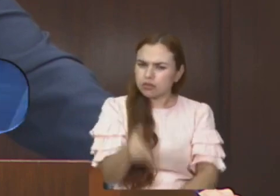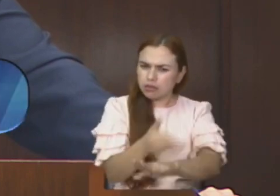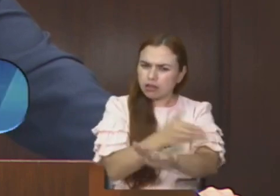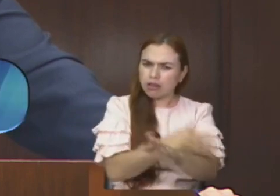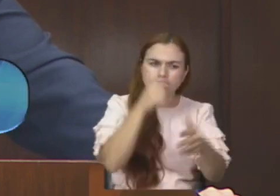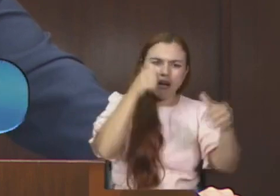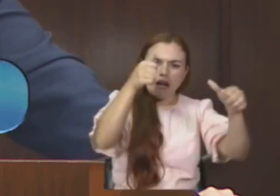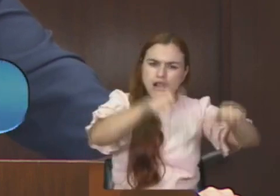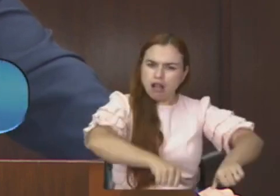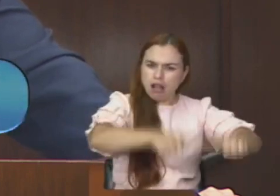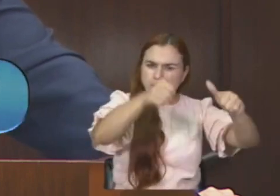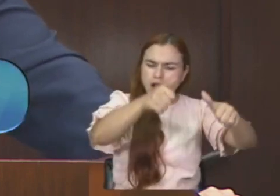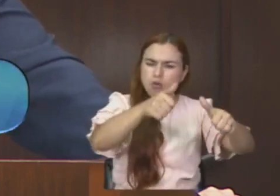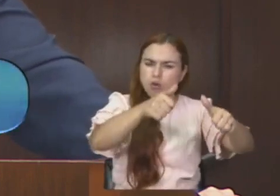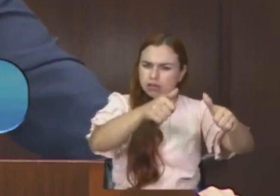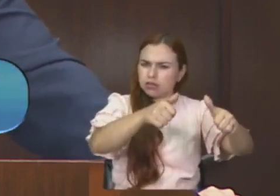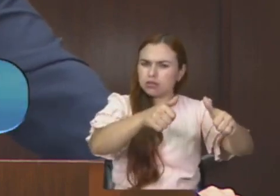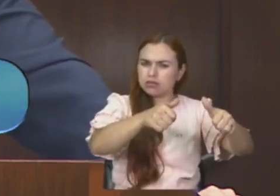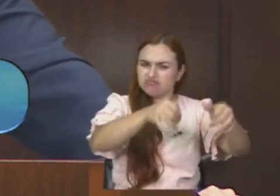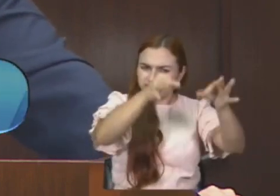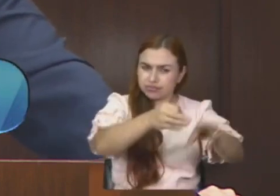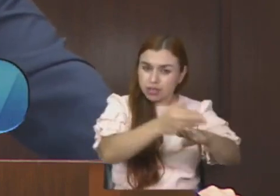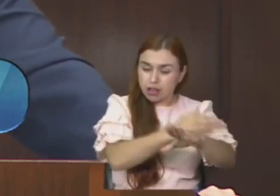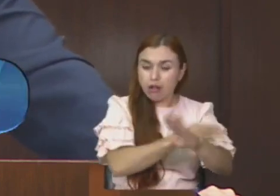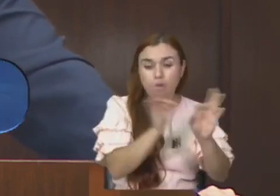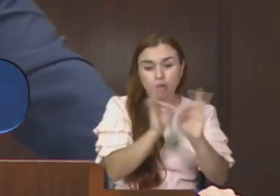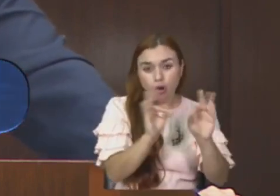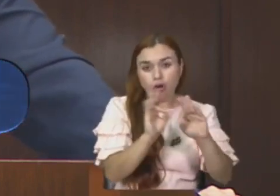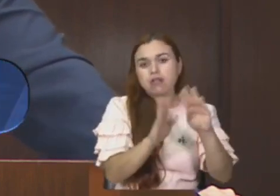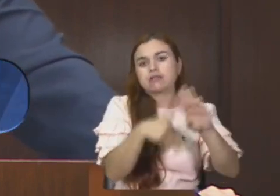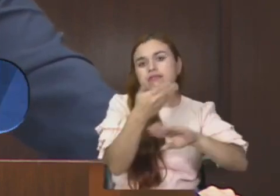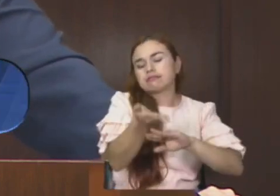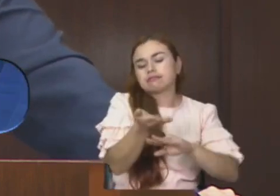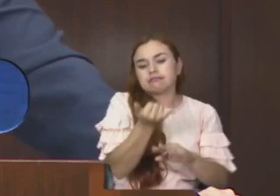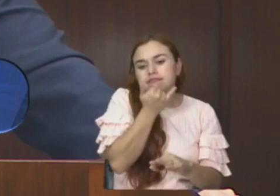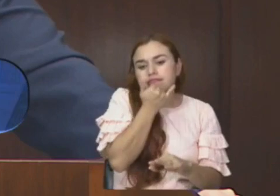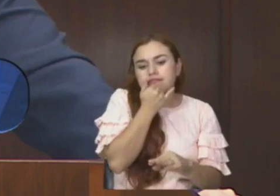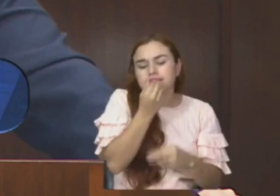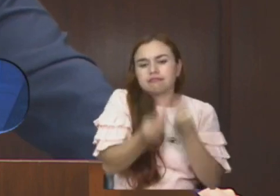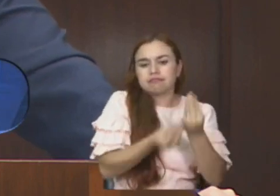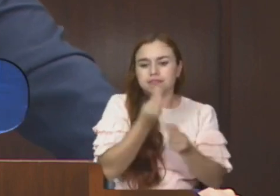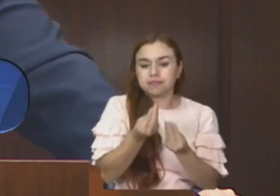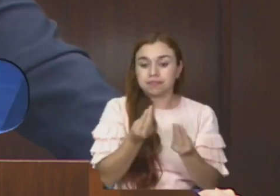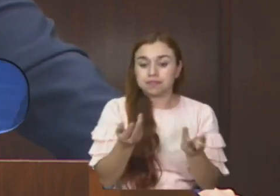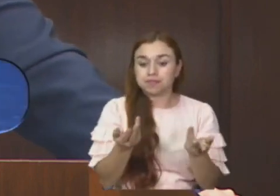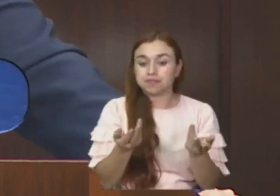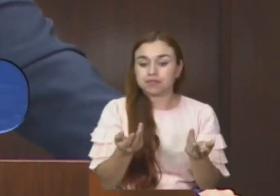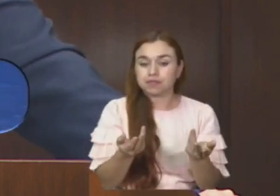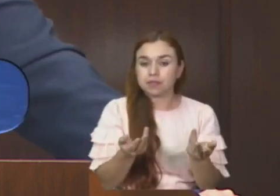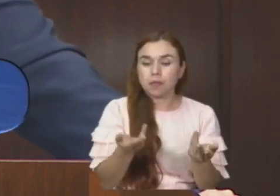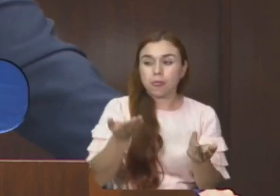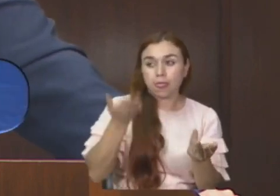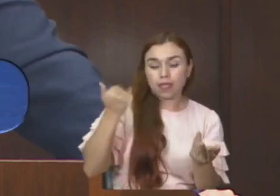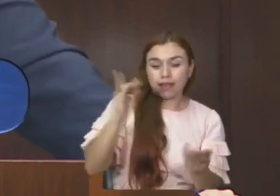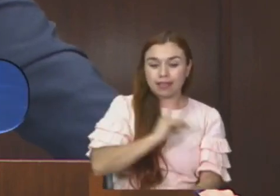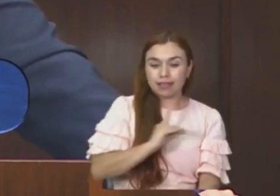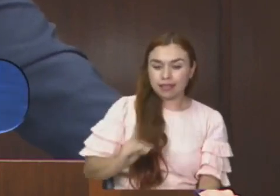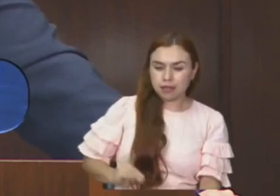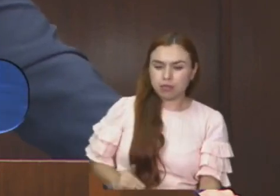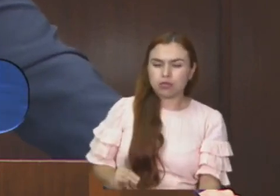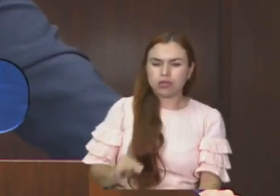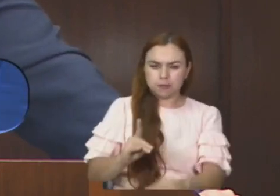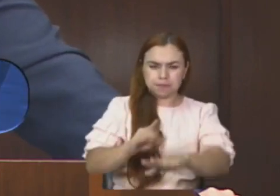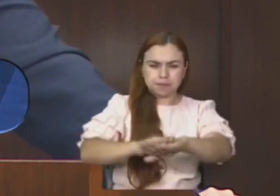inicio de estos procesos arbitrales, dado que estas preguntas, diputados, fueron formuladas hace algunas semanas. Es